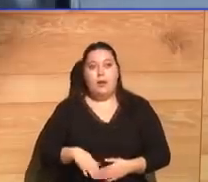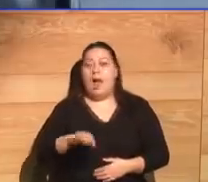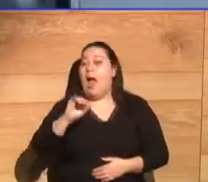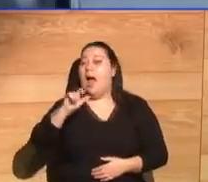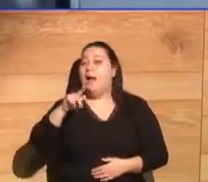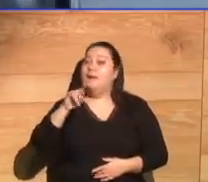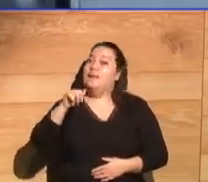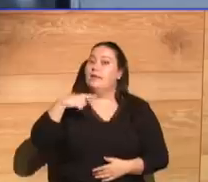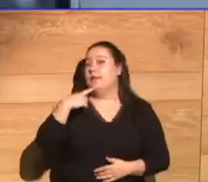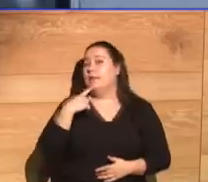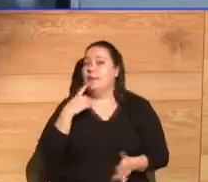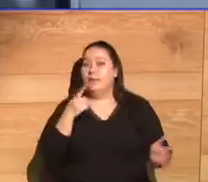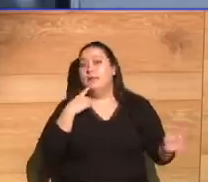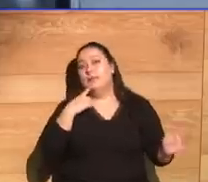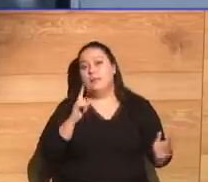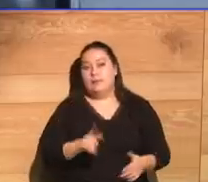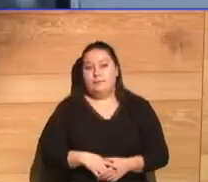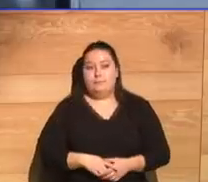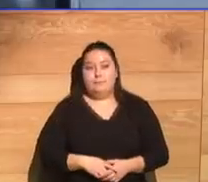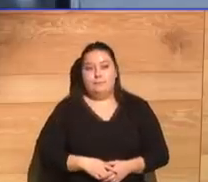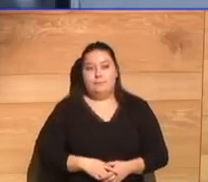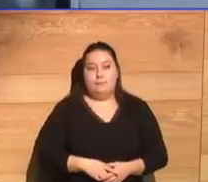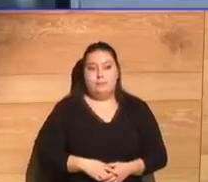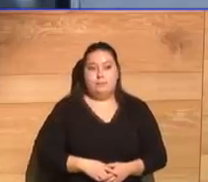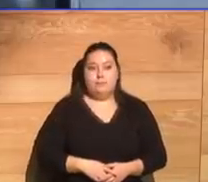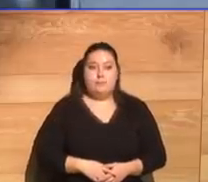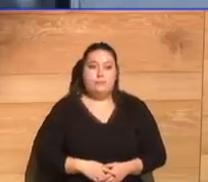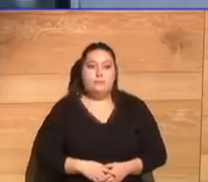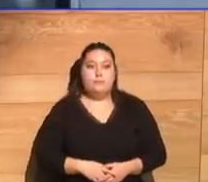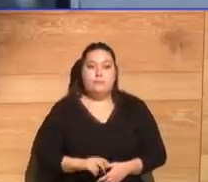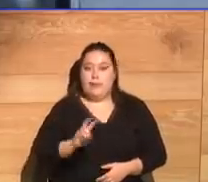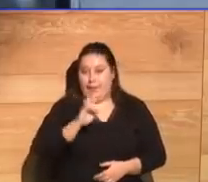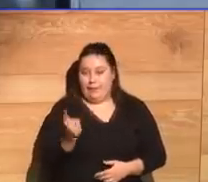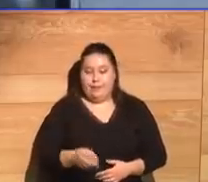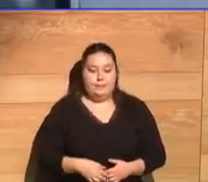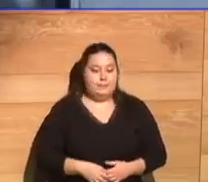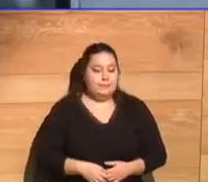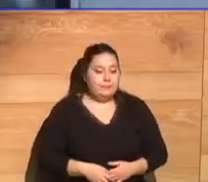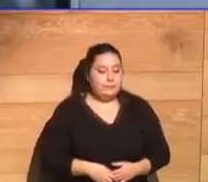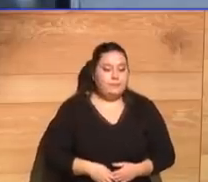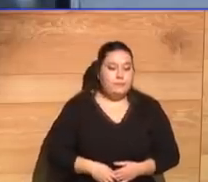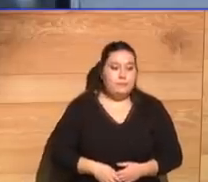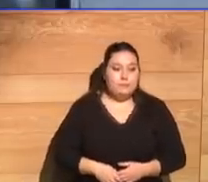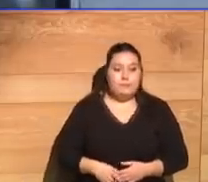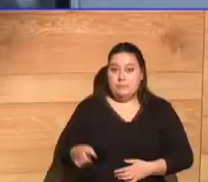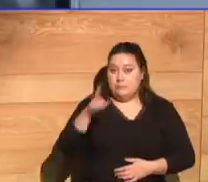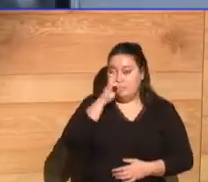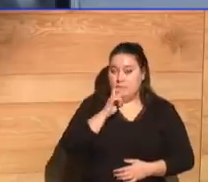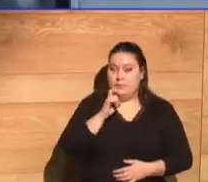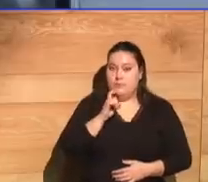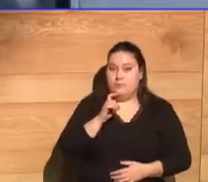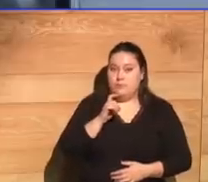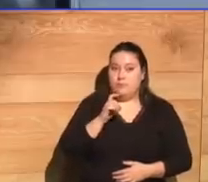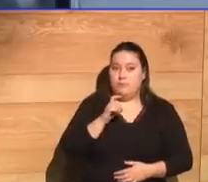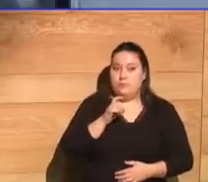dicen los Salkin, que. Que dicen Dick, que es como le llaman a Donner, etcétera. Y recordemos que están rodando las